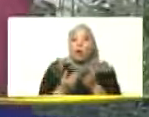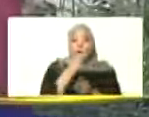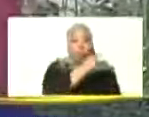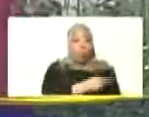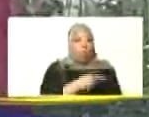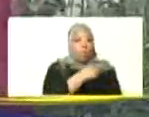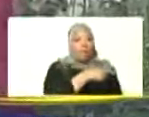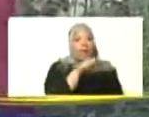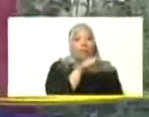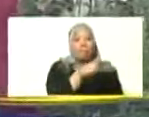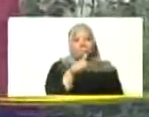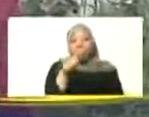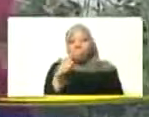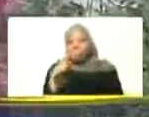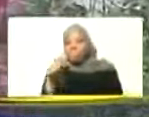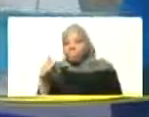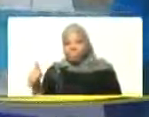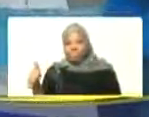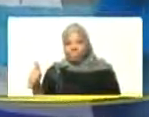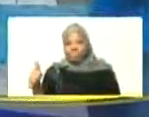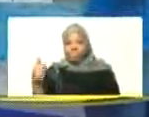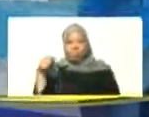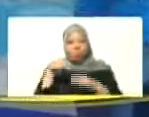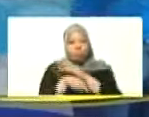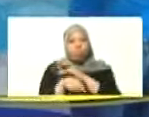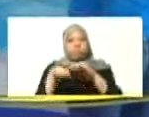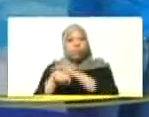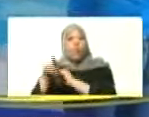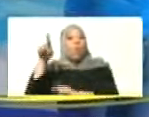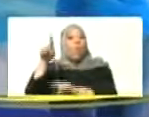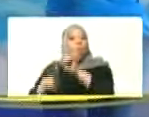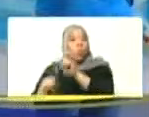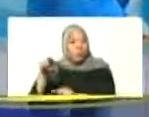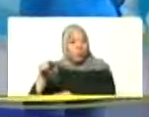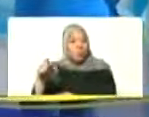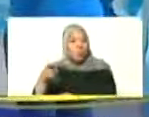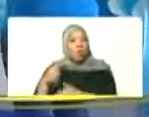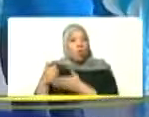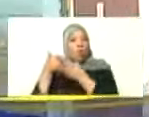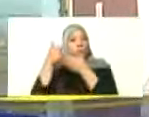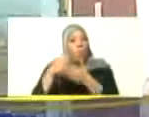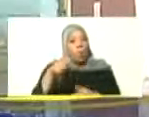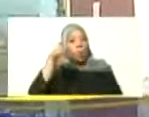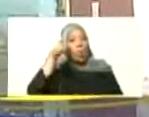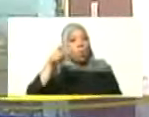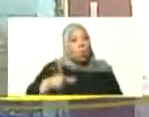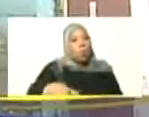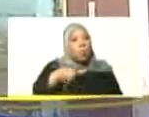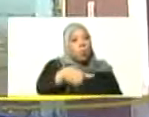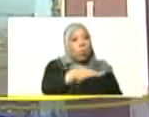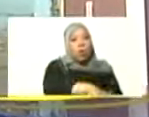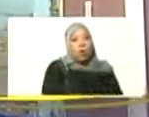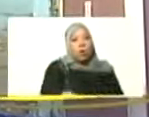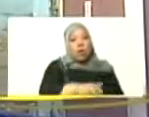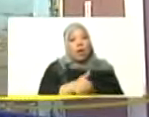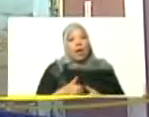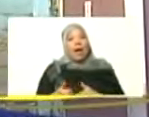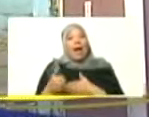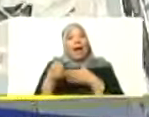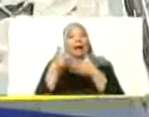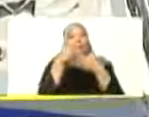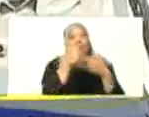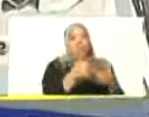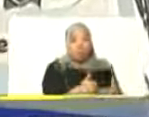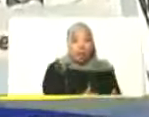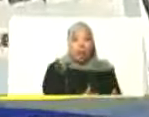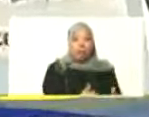cada CDI, de manera tal de que junto al pueblo podamos llevar los suministros y además de eso abordar, como estamos abordando